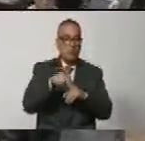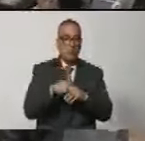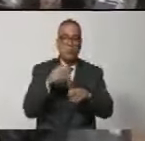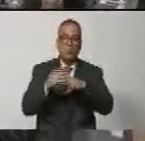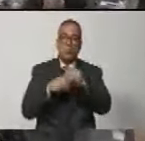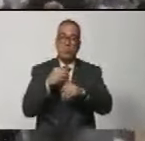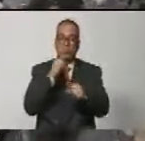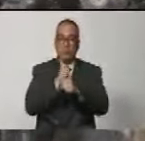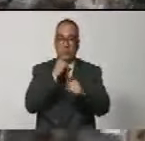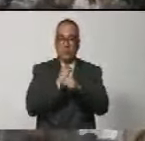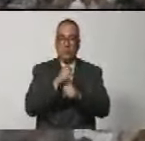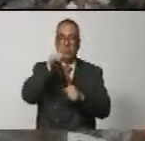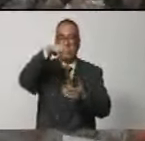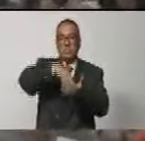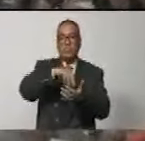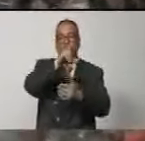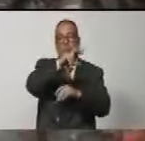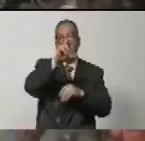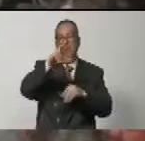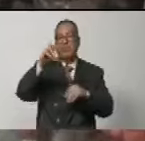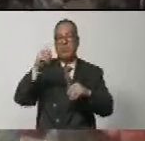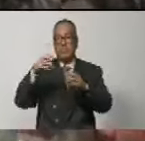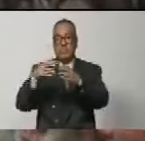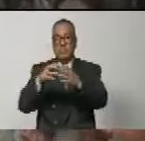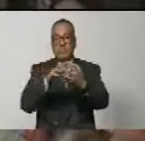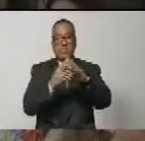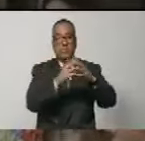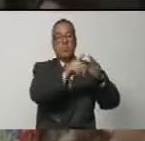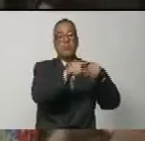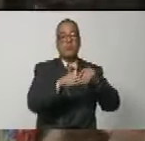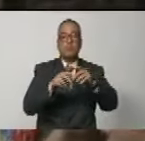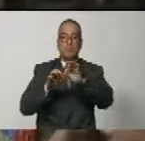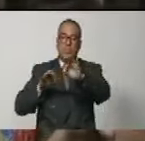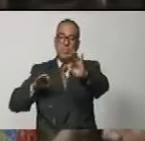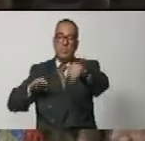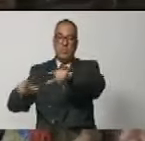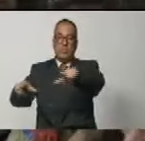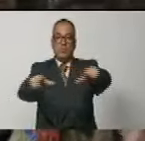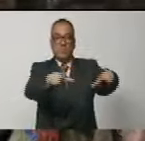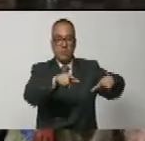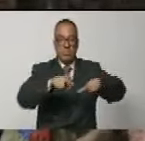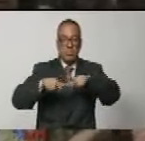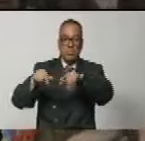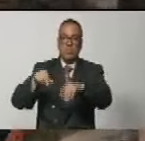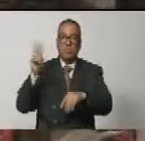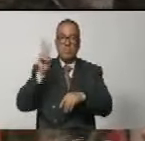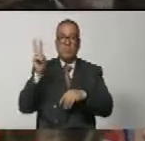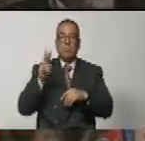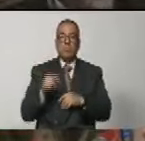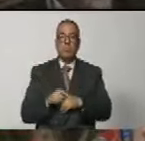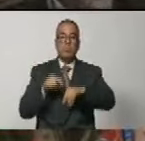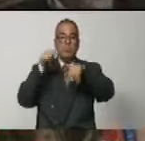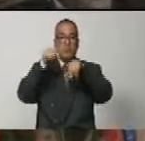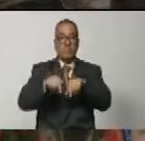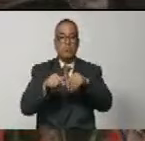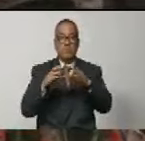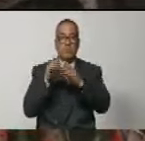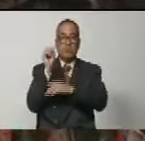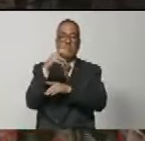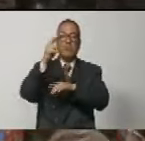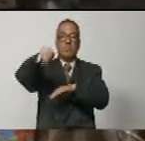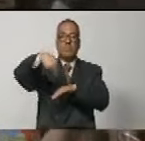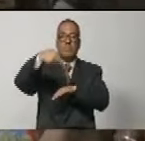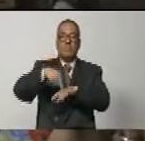hacen vida en 1.330 comunidades de pescadoras a lo largo y ancho del territorio nacional. Desde aquí, desde esta